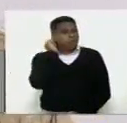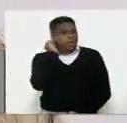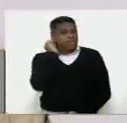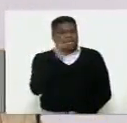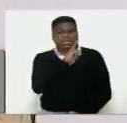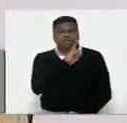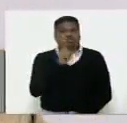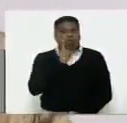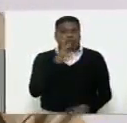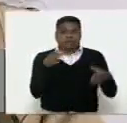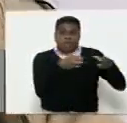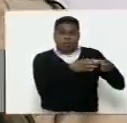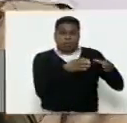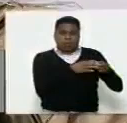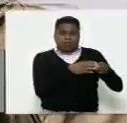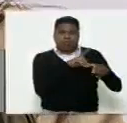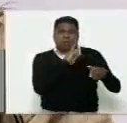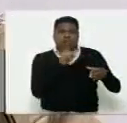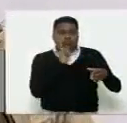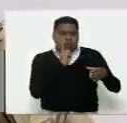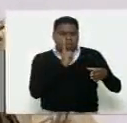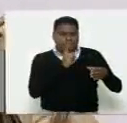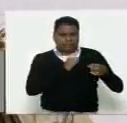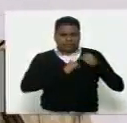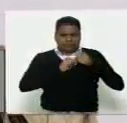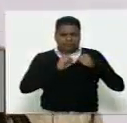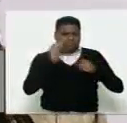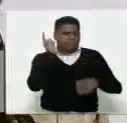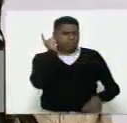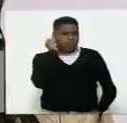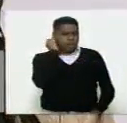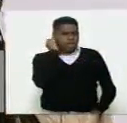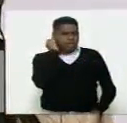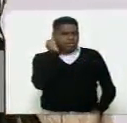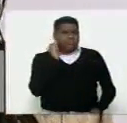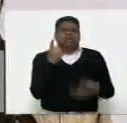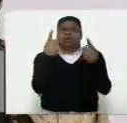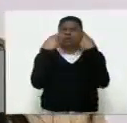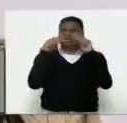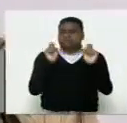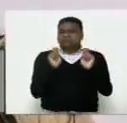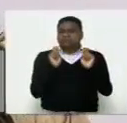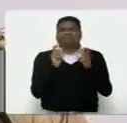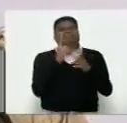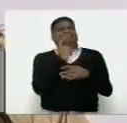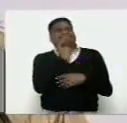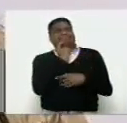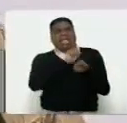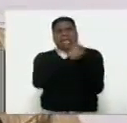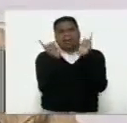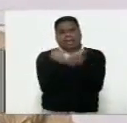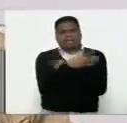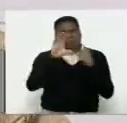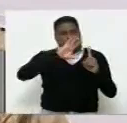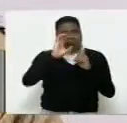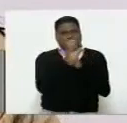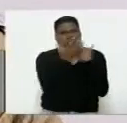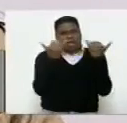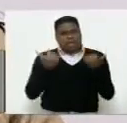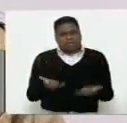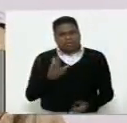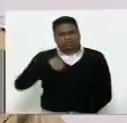nombre del Movimiento de Mujeres Venezolanos, insistir, se trata de un cambio cultural y paradigmático de